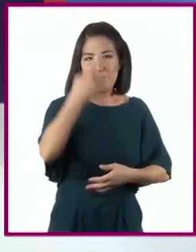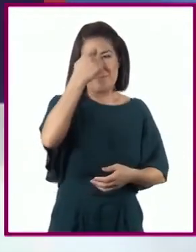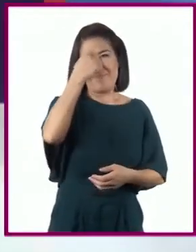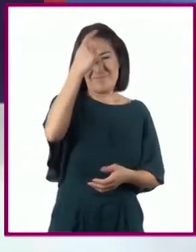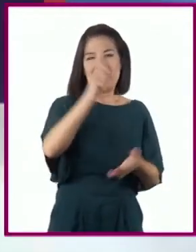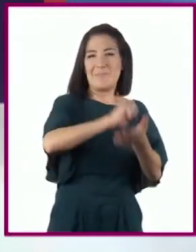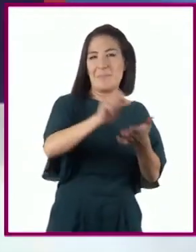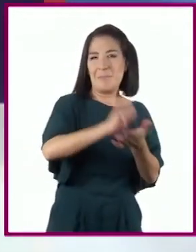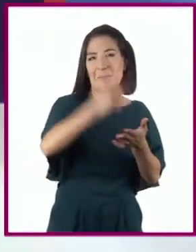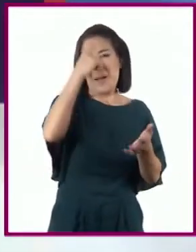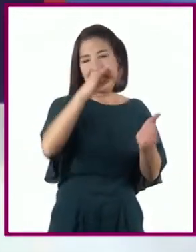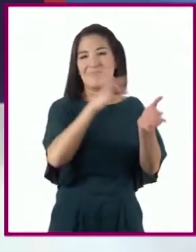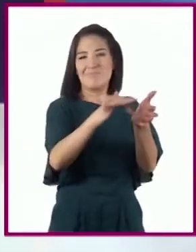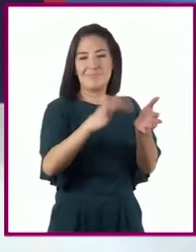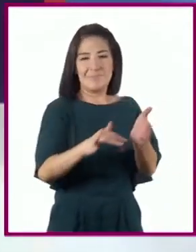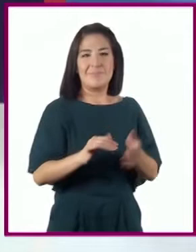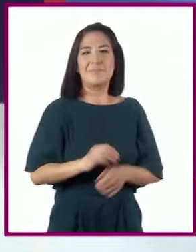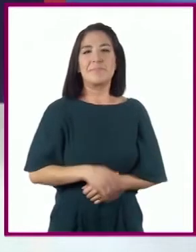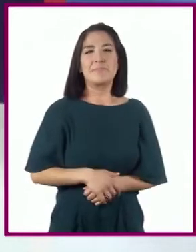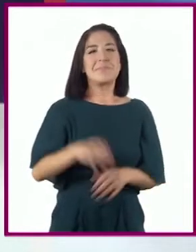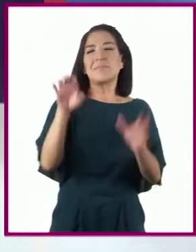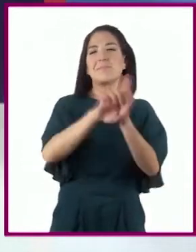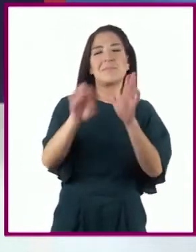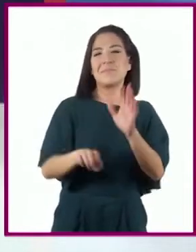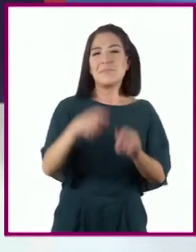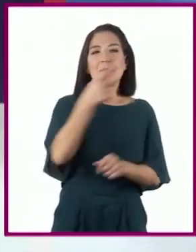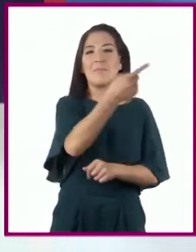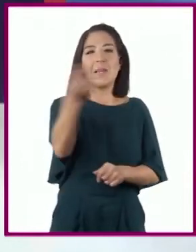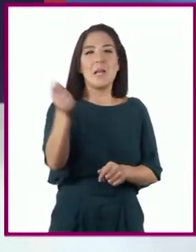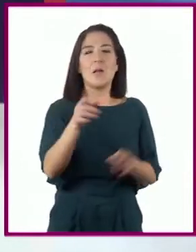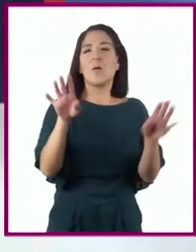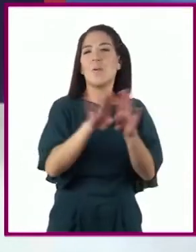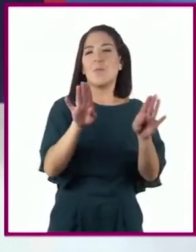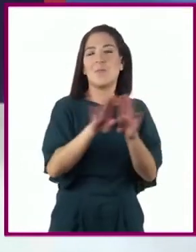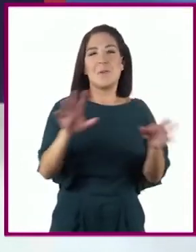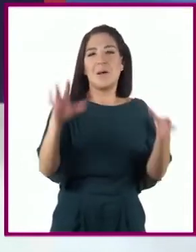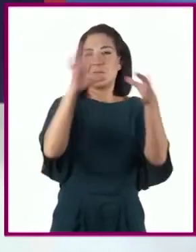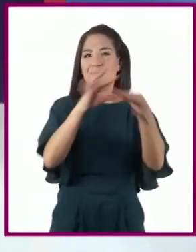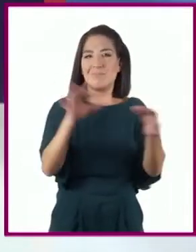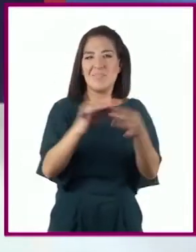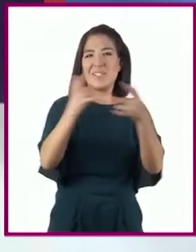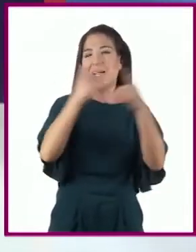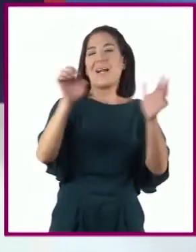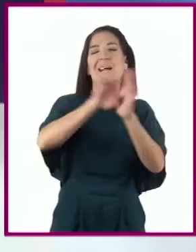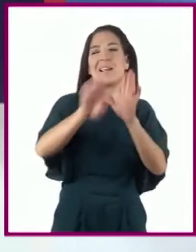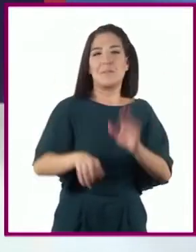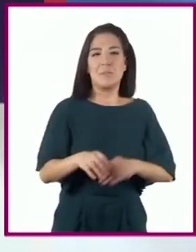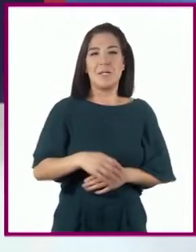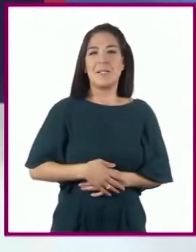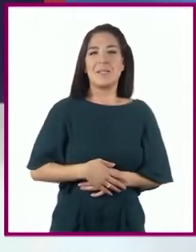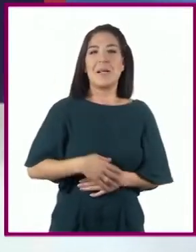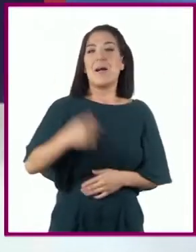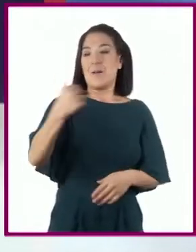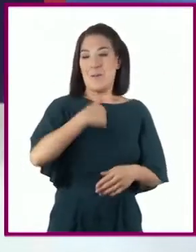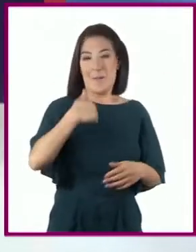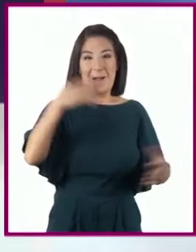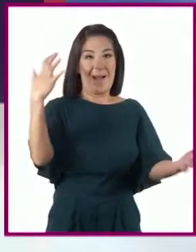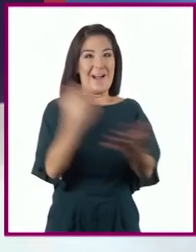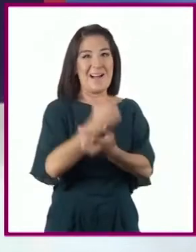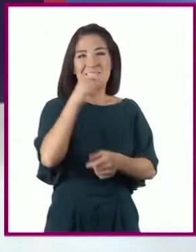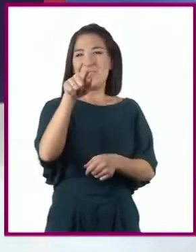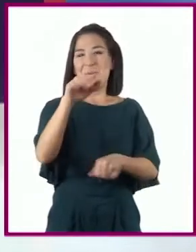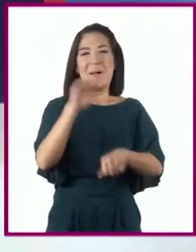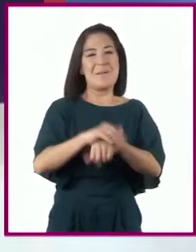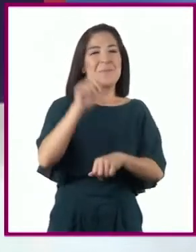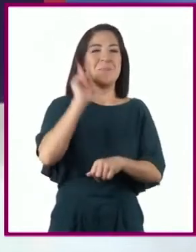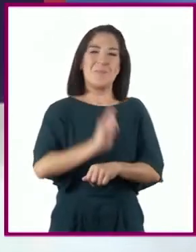destinatario. Es como cuando ustedes relatan un suceso. Por ejemplo, el día en que le ganaron una carrera en el parque a su amiga